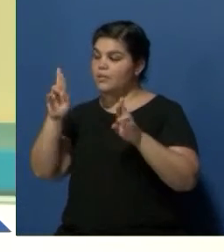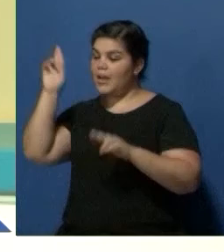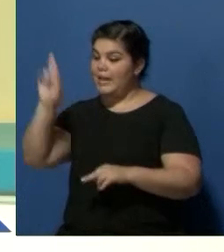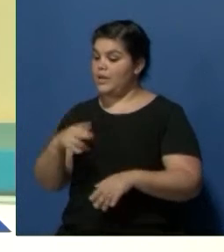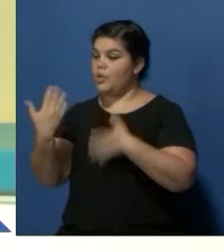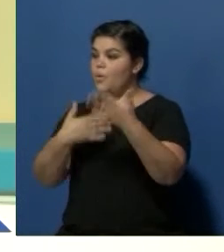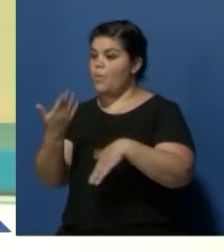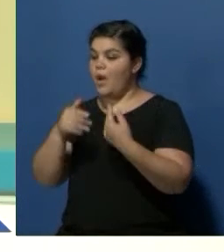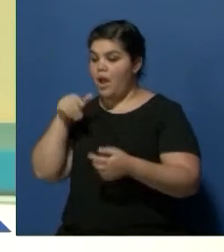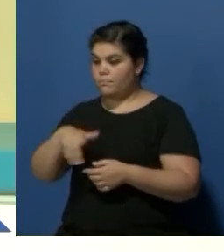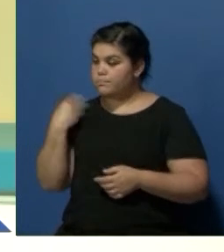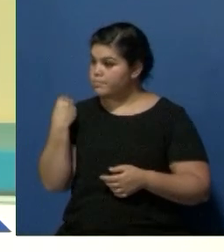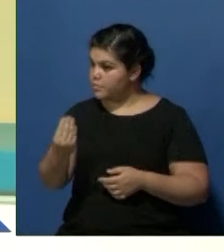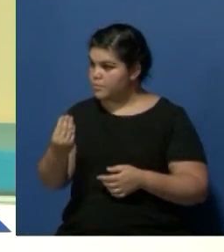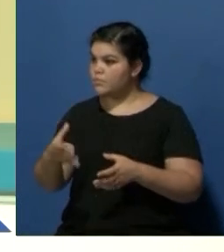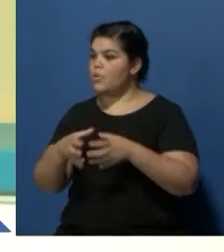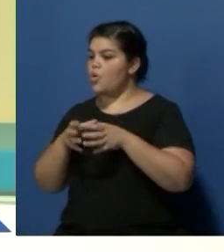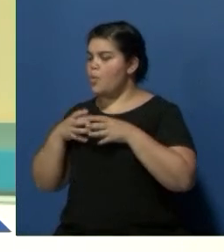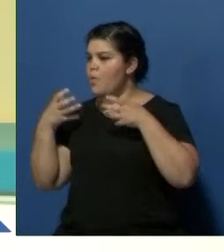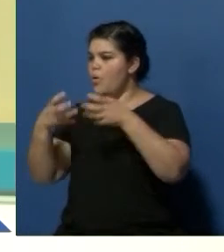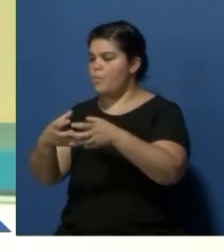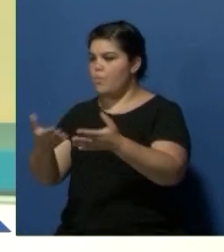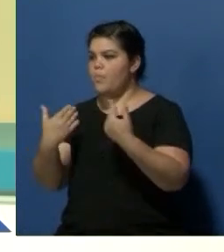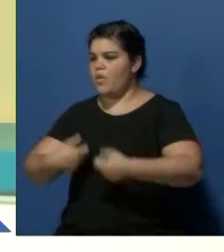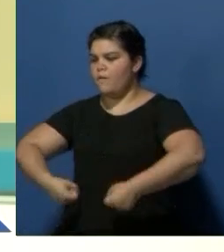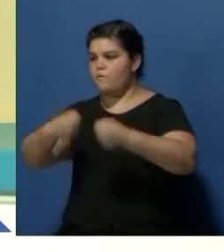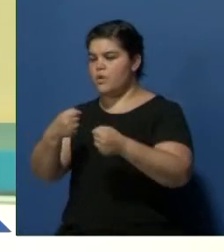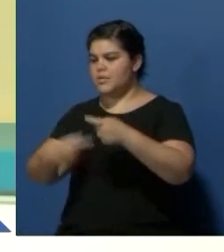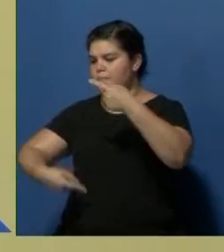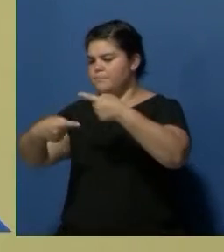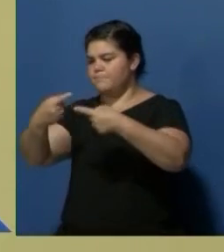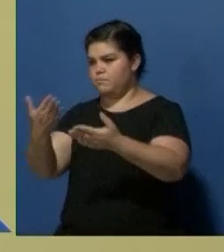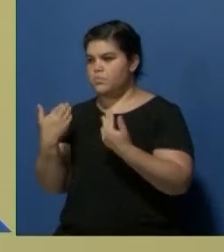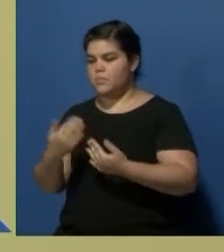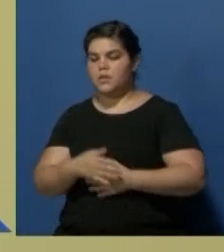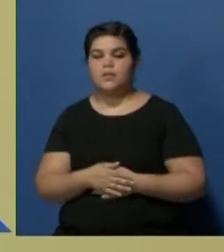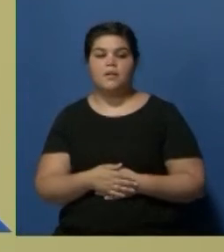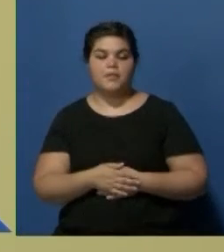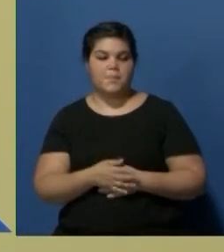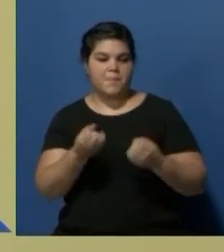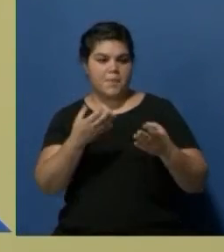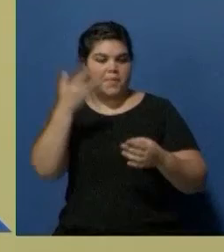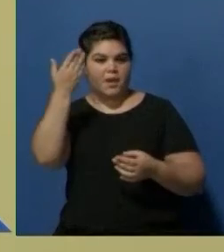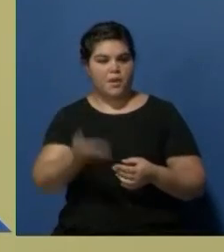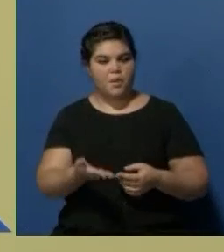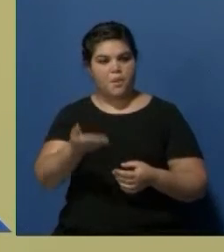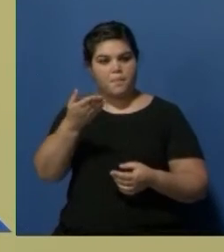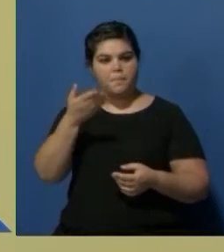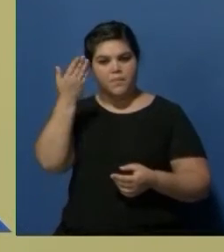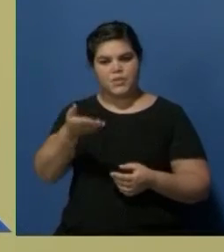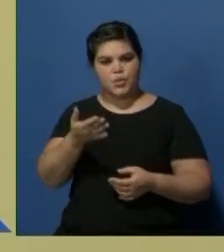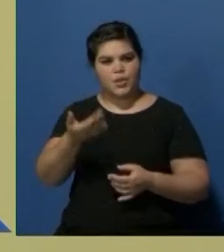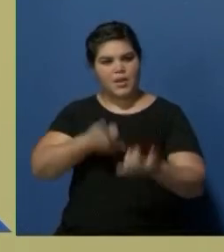estar jugándolo, estar ahí presente, tratando de hacer fuerza para estar lo más arriba posible. Bien, perfecto, chicos, ahí la palabra de uno de los referentes. A mí me